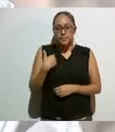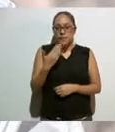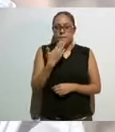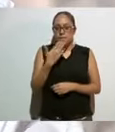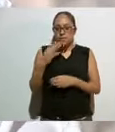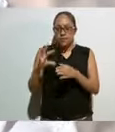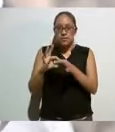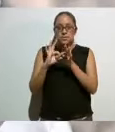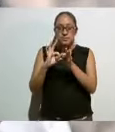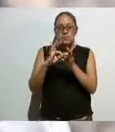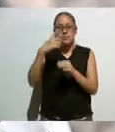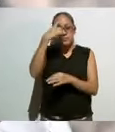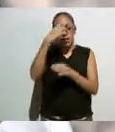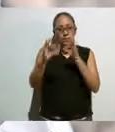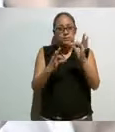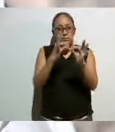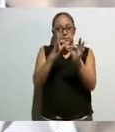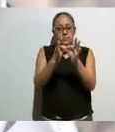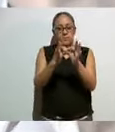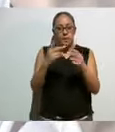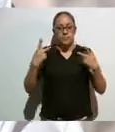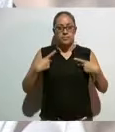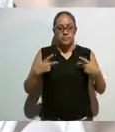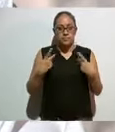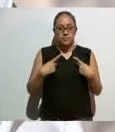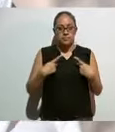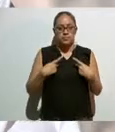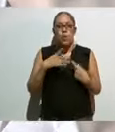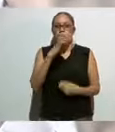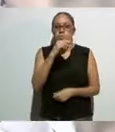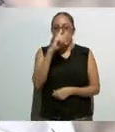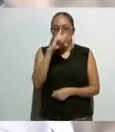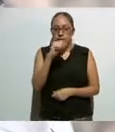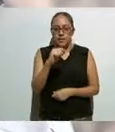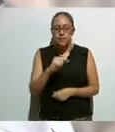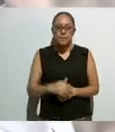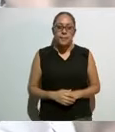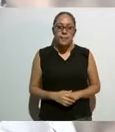cumplirle al pueblo, no fallarle al pueblo.